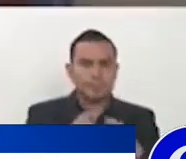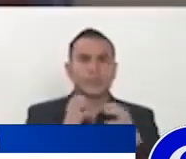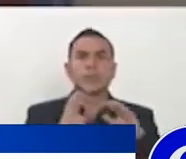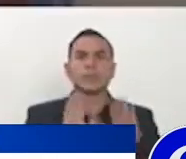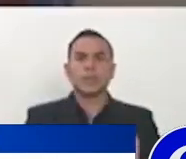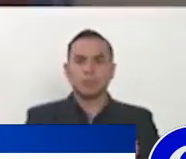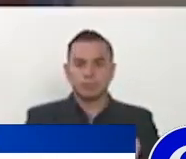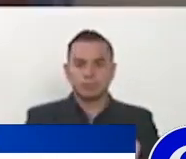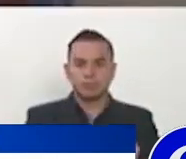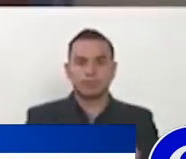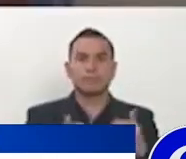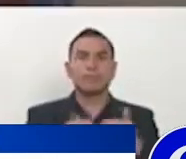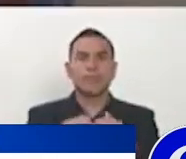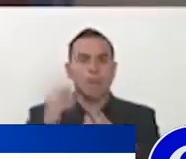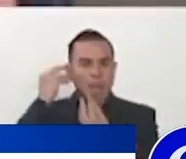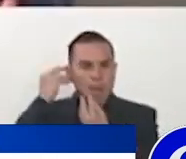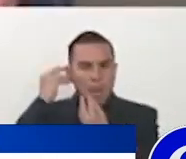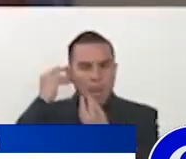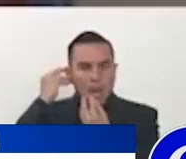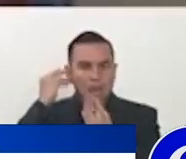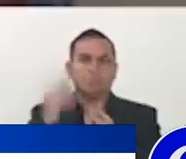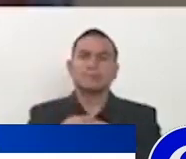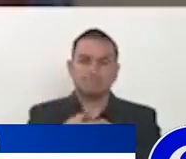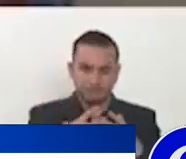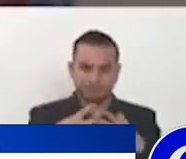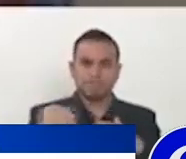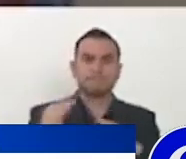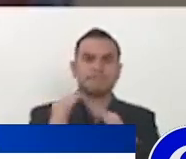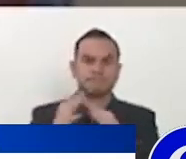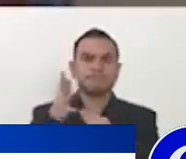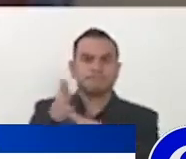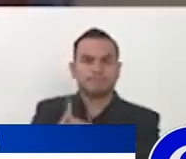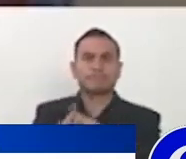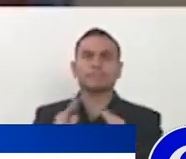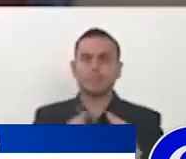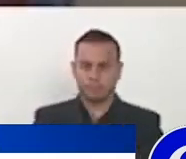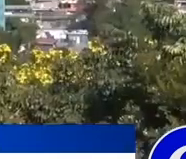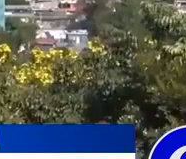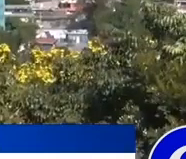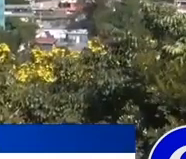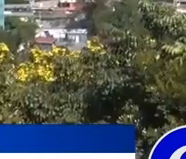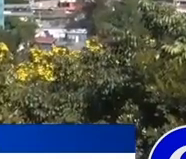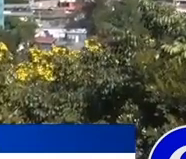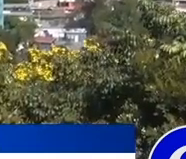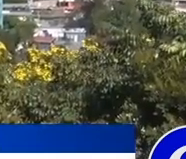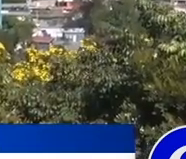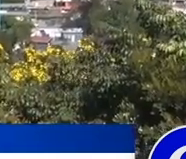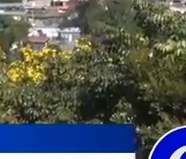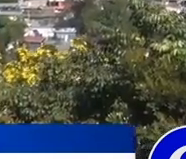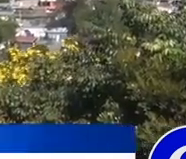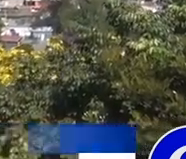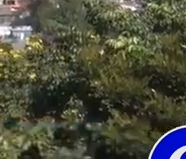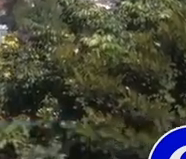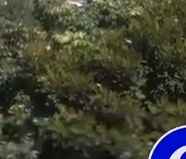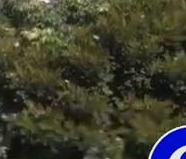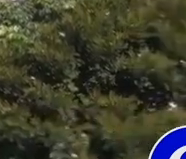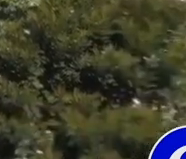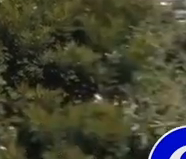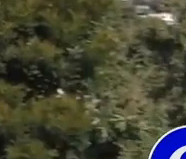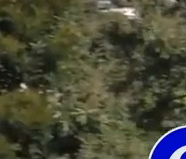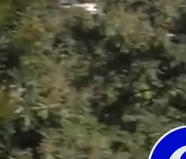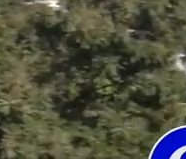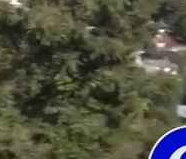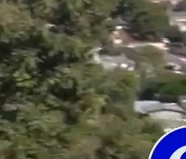de demasiada aglomeración. Un call center hay 300, 400 personas pegadas, una pegada a la otra. Llamó a la población a mantener la